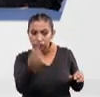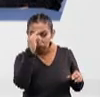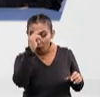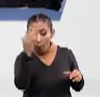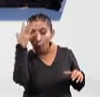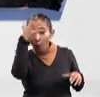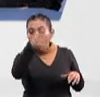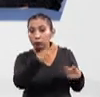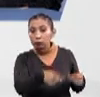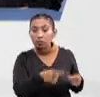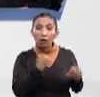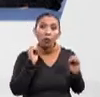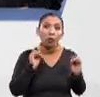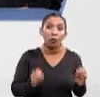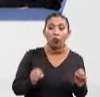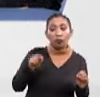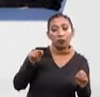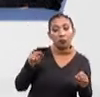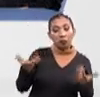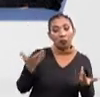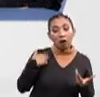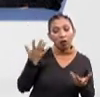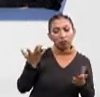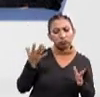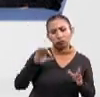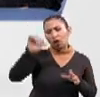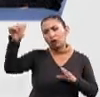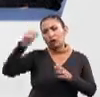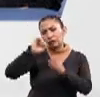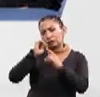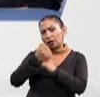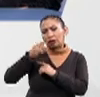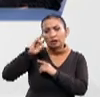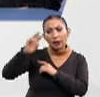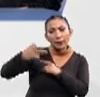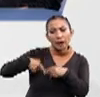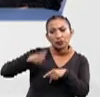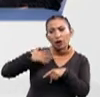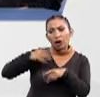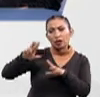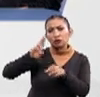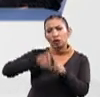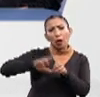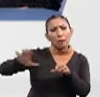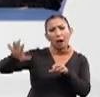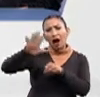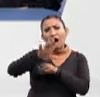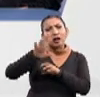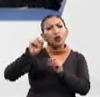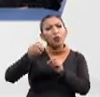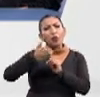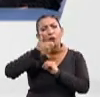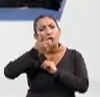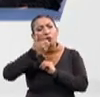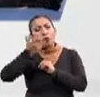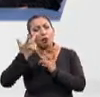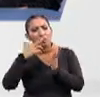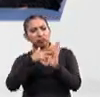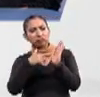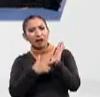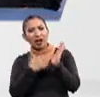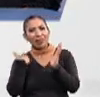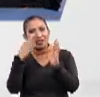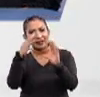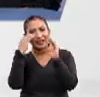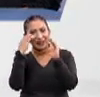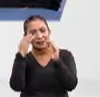potenciales músicos o, pues, extrapolándolo a otras situaciones, gente no convencional, ¿no? Que no se adapta a los cánones normales